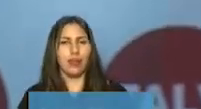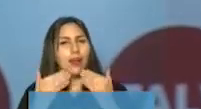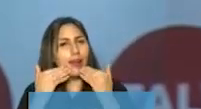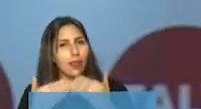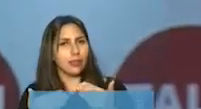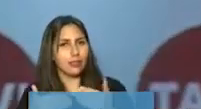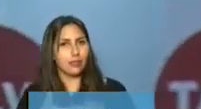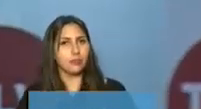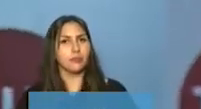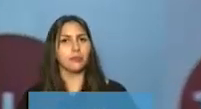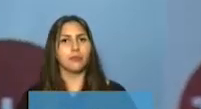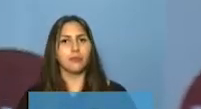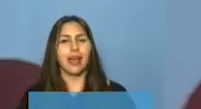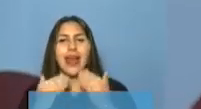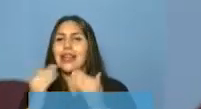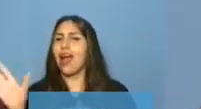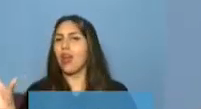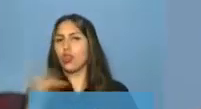Gracias.